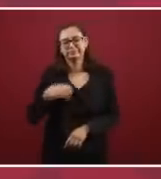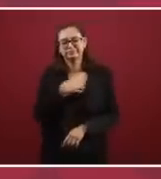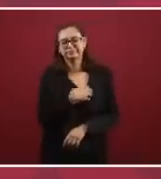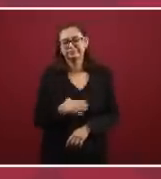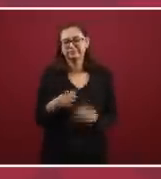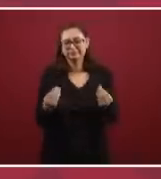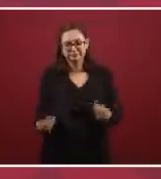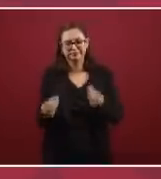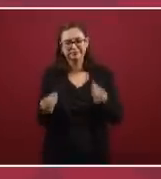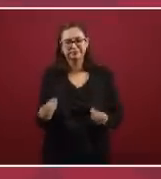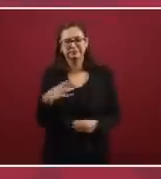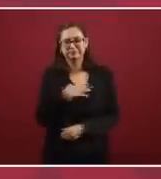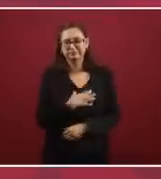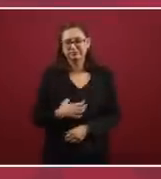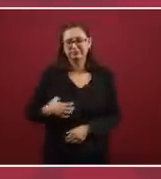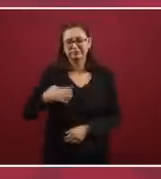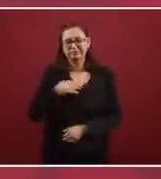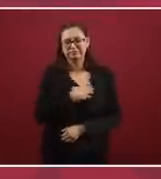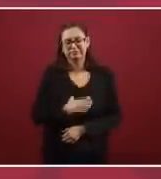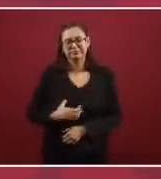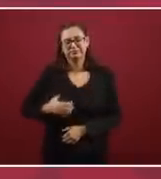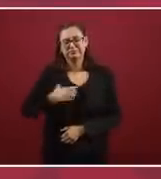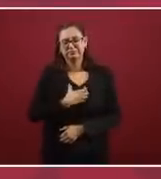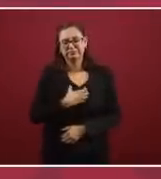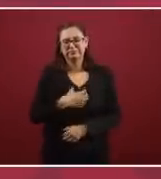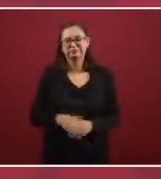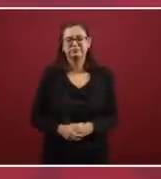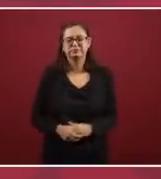mucho, muy contento,